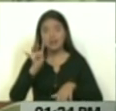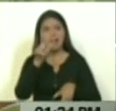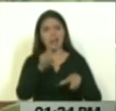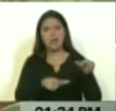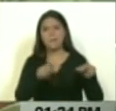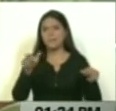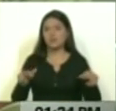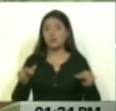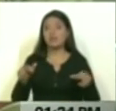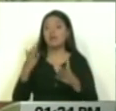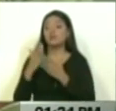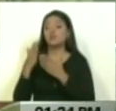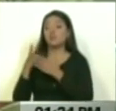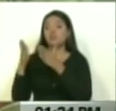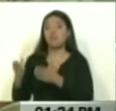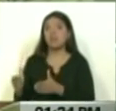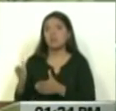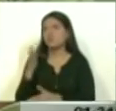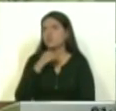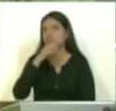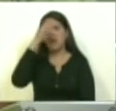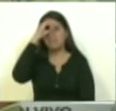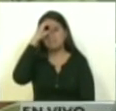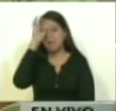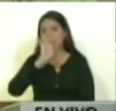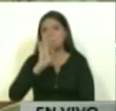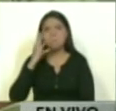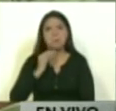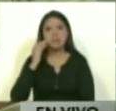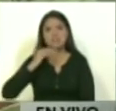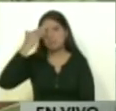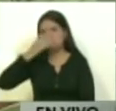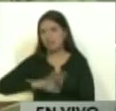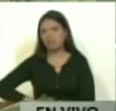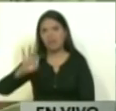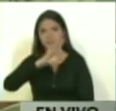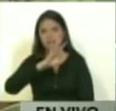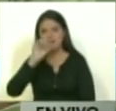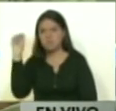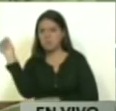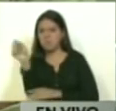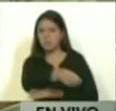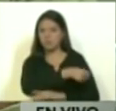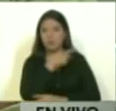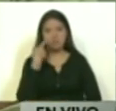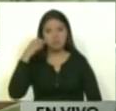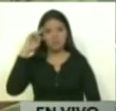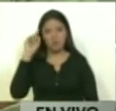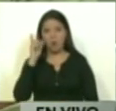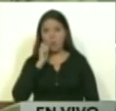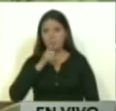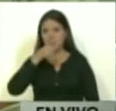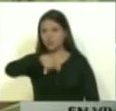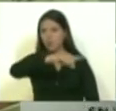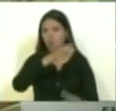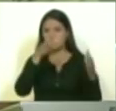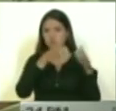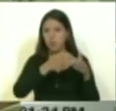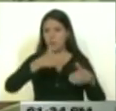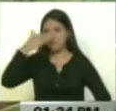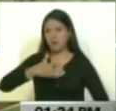de Caracas sin ninguna experiencia militar derrotaron al poderosísimo y criminal ejército del Imperio